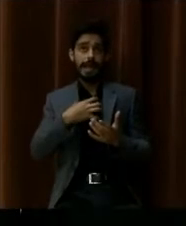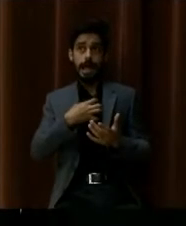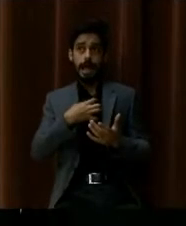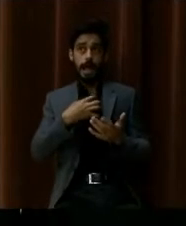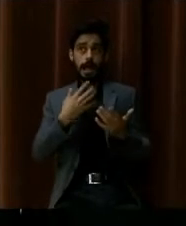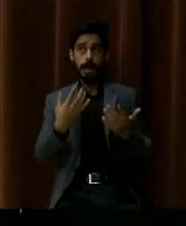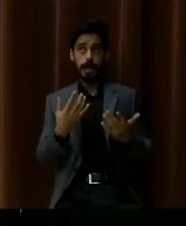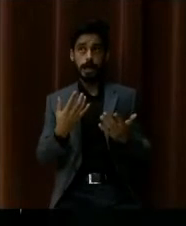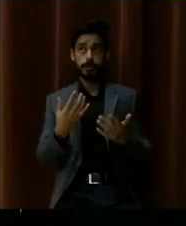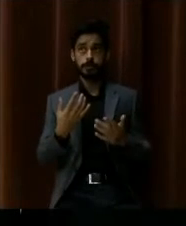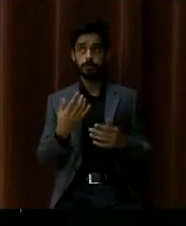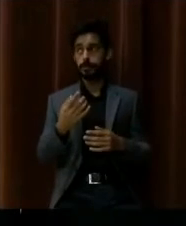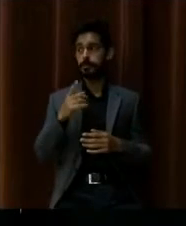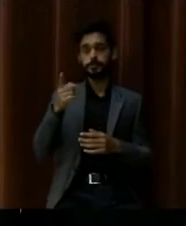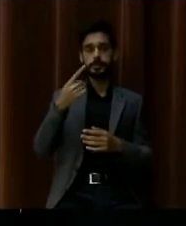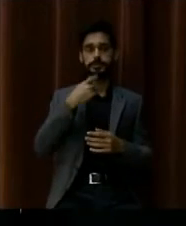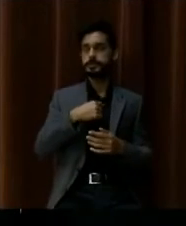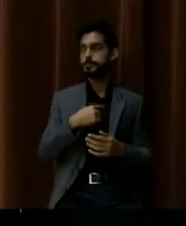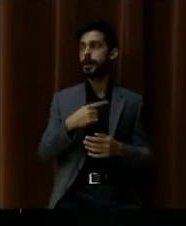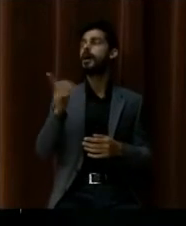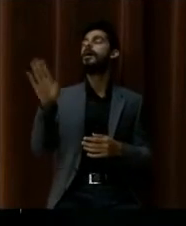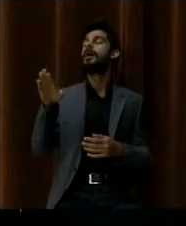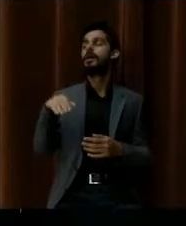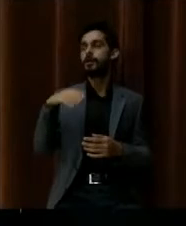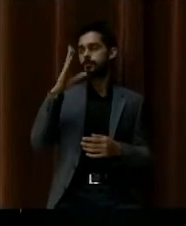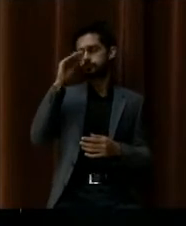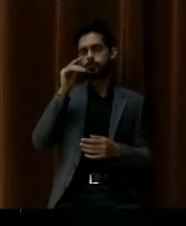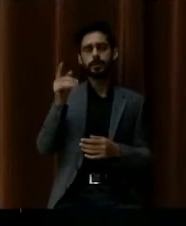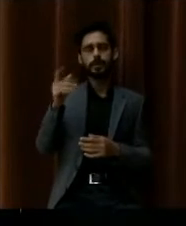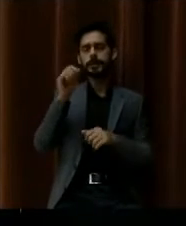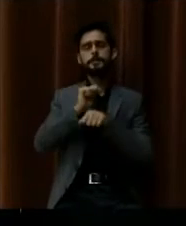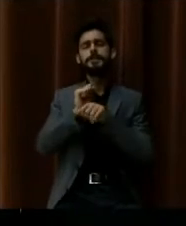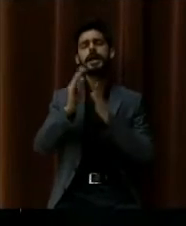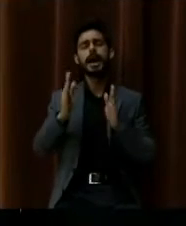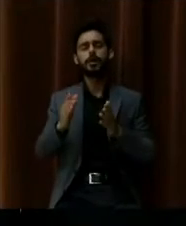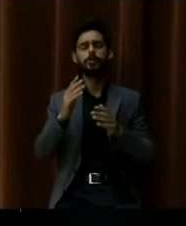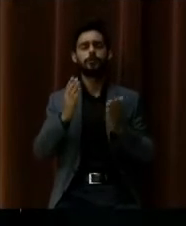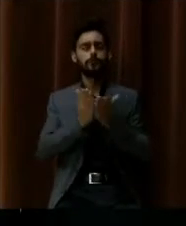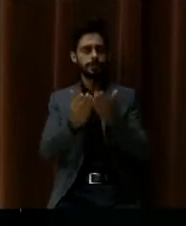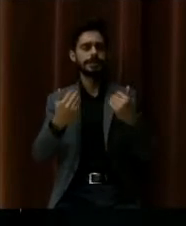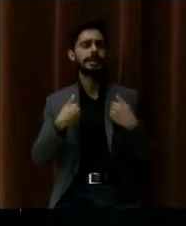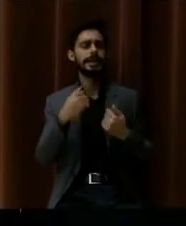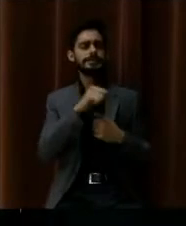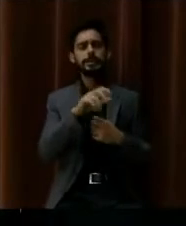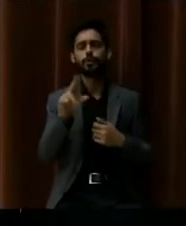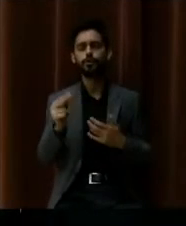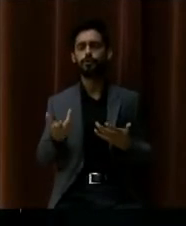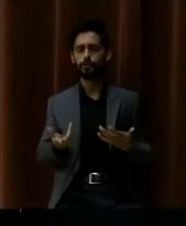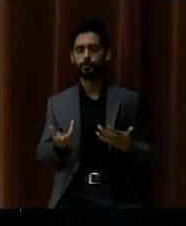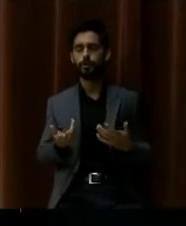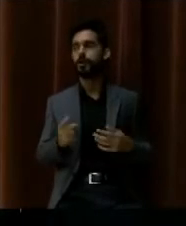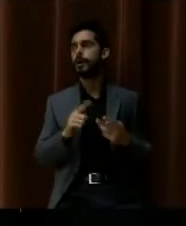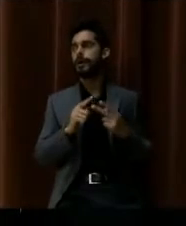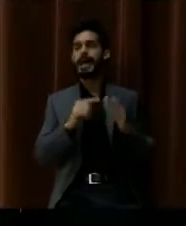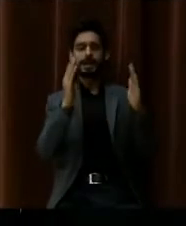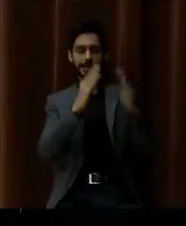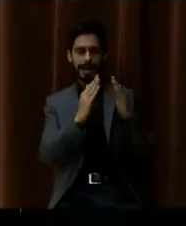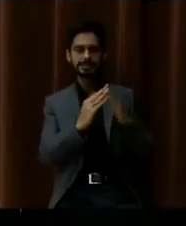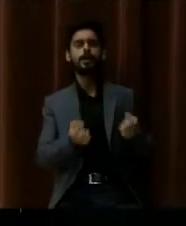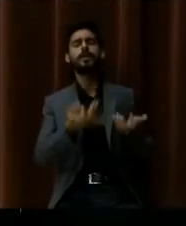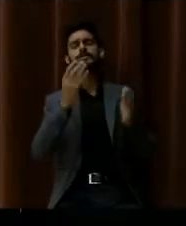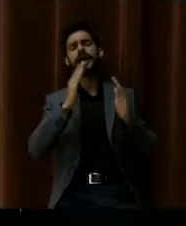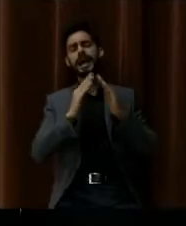votos no tiene botes cuánta licencia de caza cerrado a estas personas de